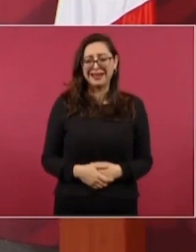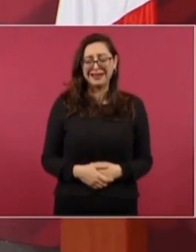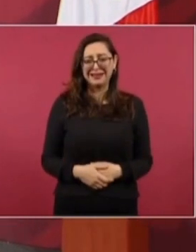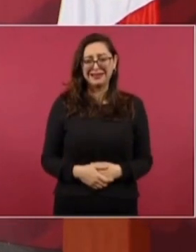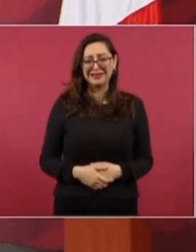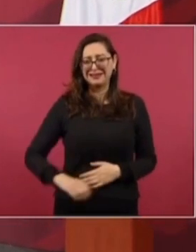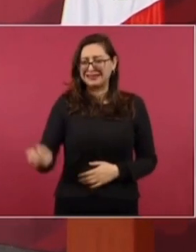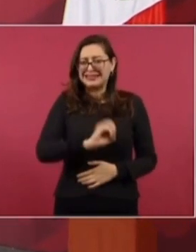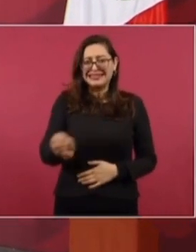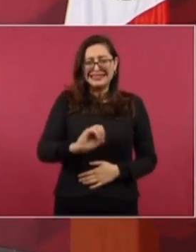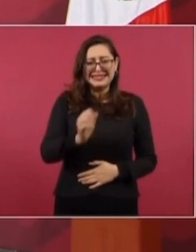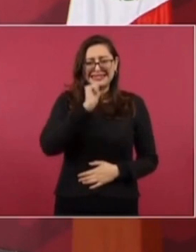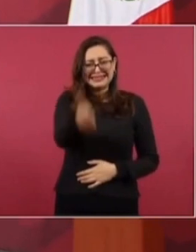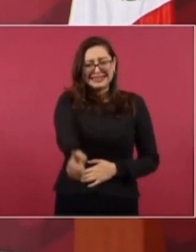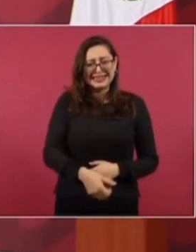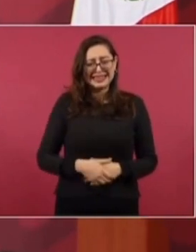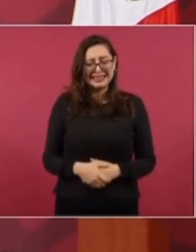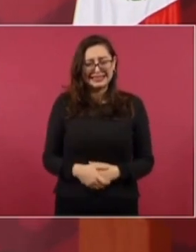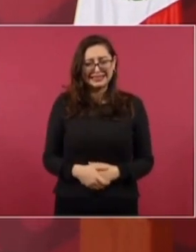ninguno